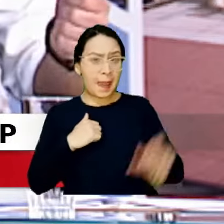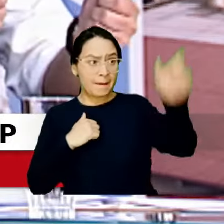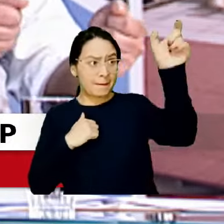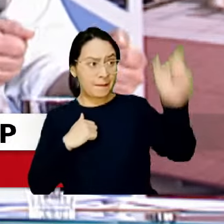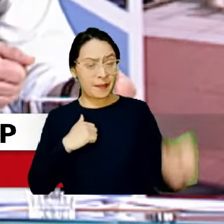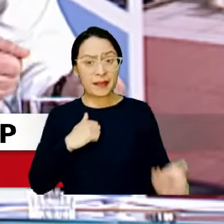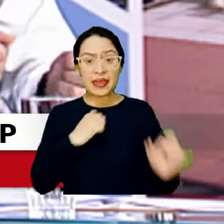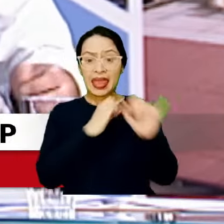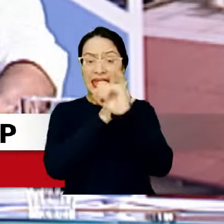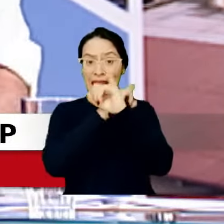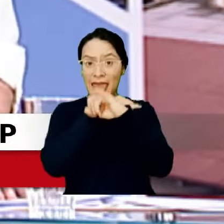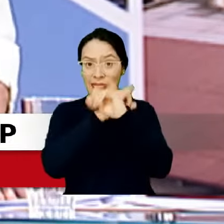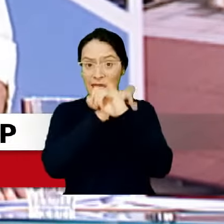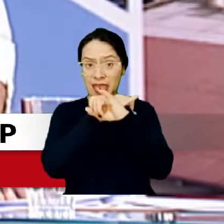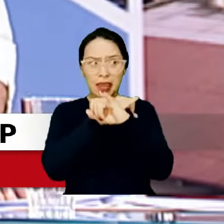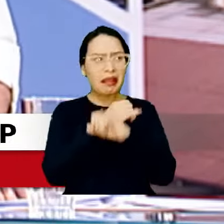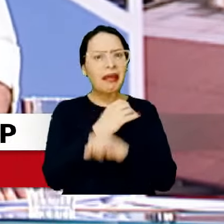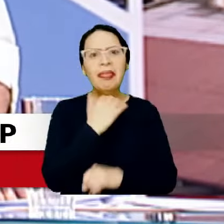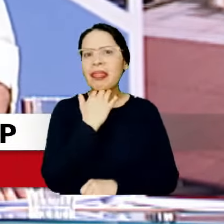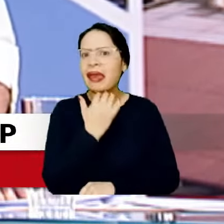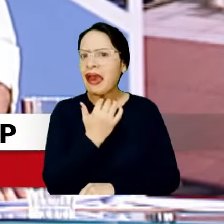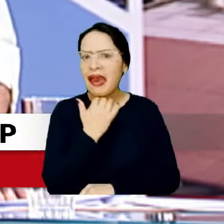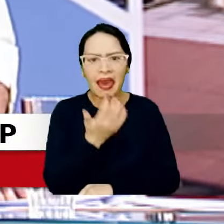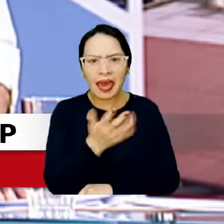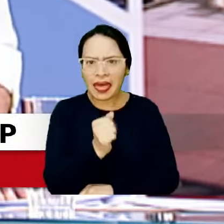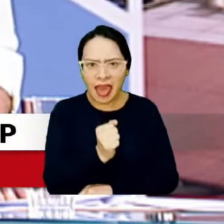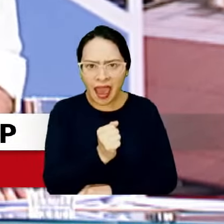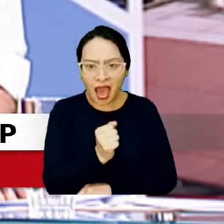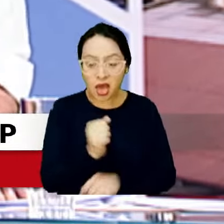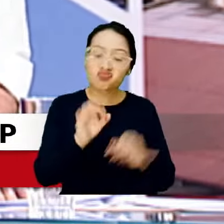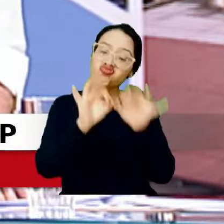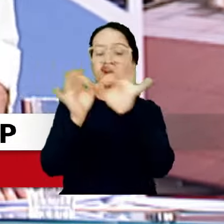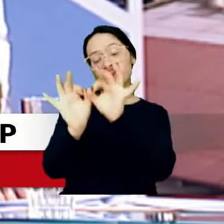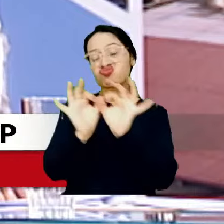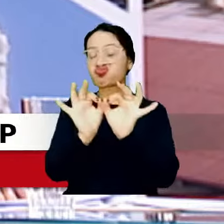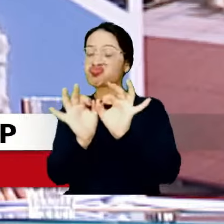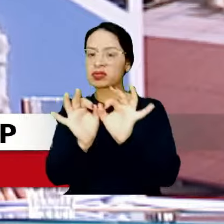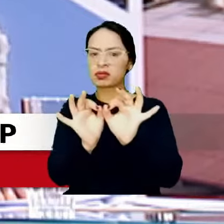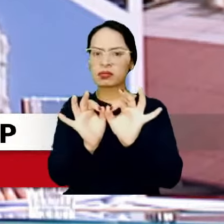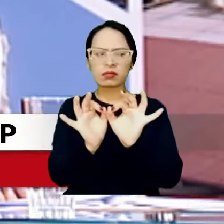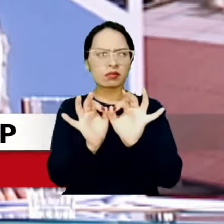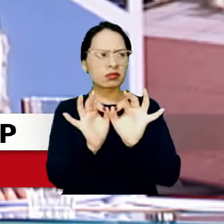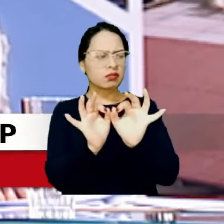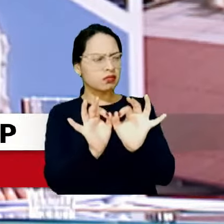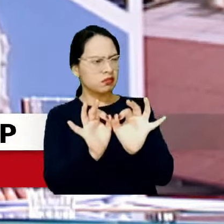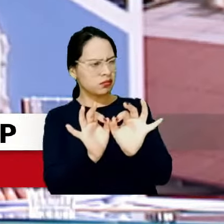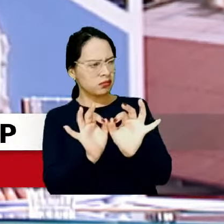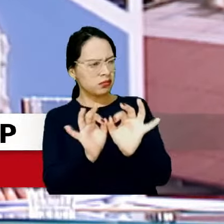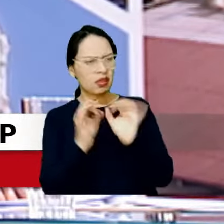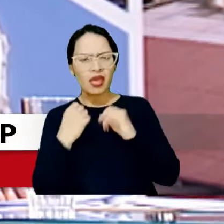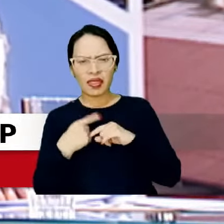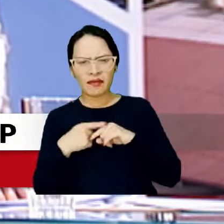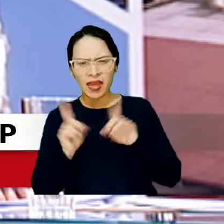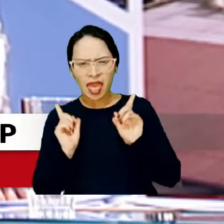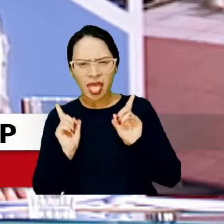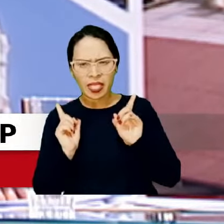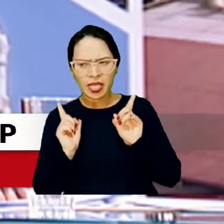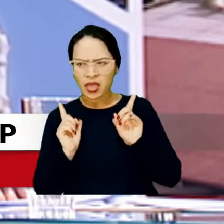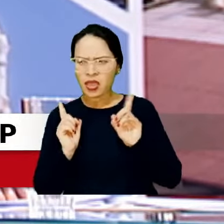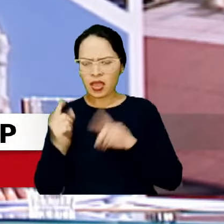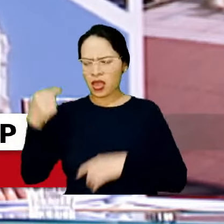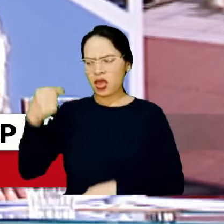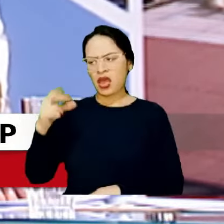haga mantenimiento de Seaways. Oiga, vinimos a hablar de grúas. Yo también presumo una cosa, presumo que el Darío, que es abogado, se